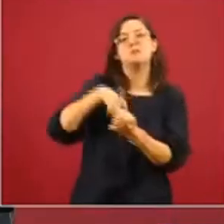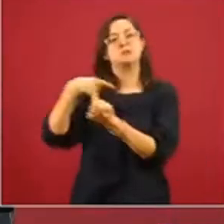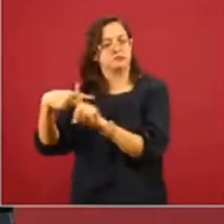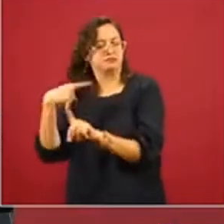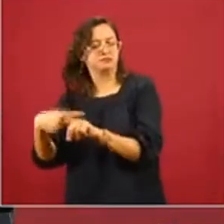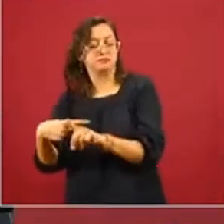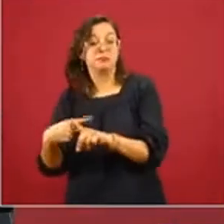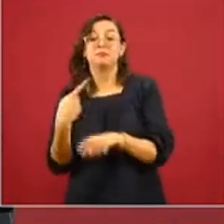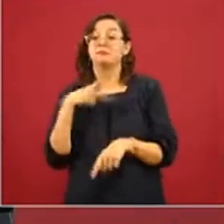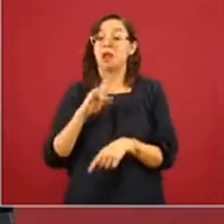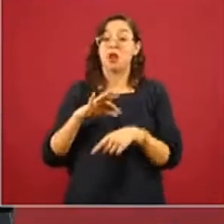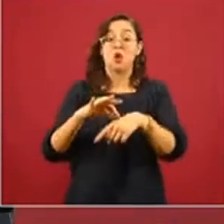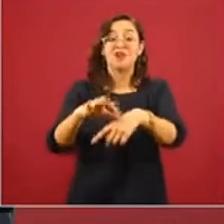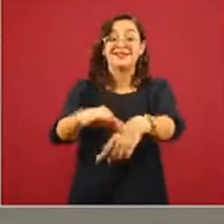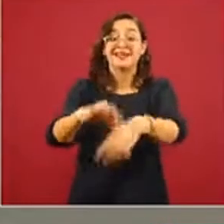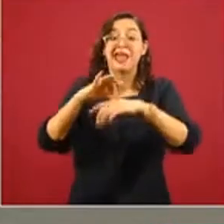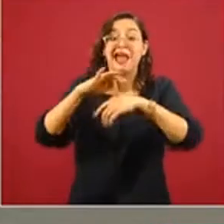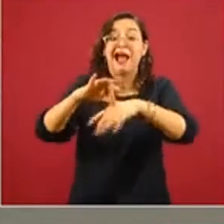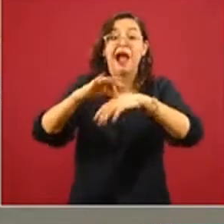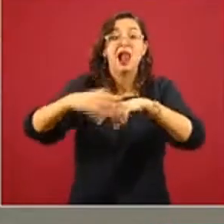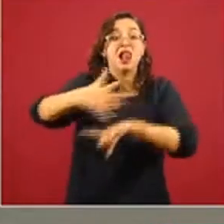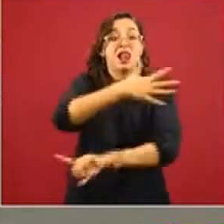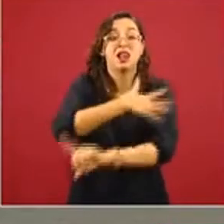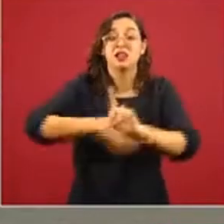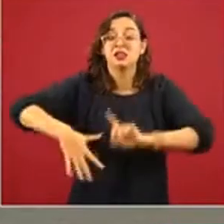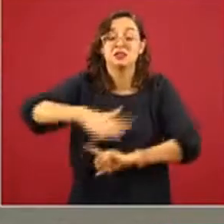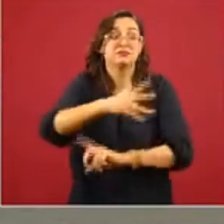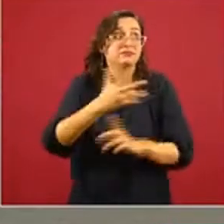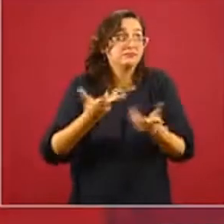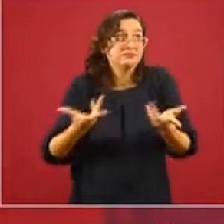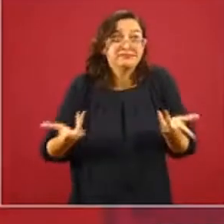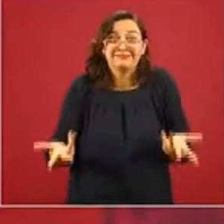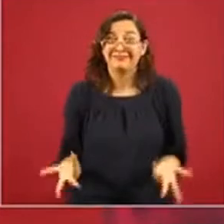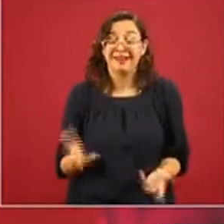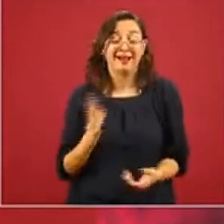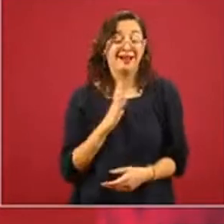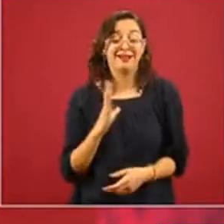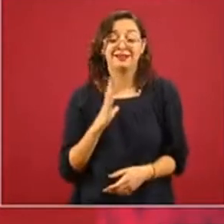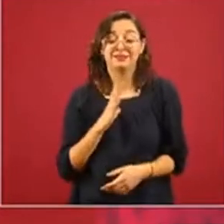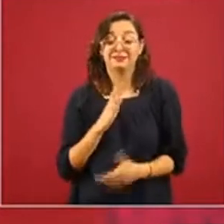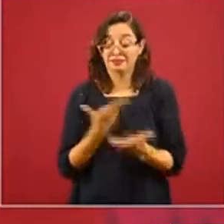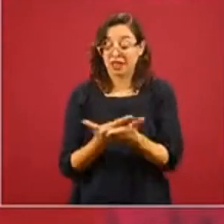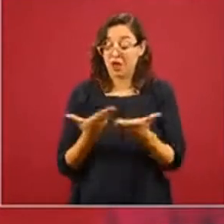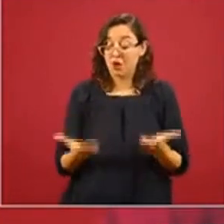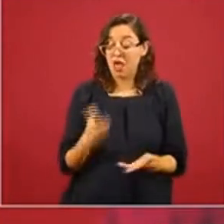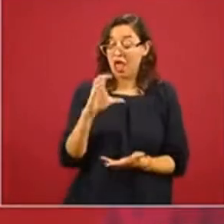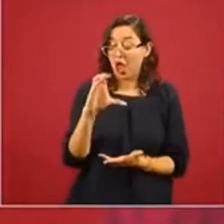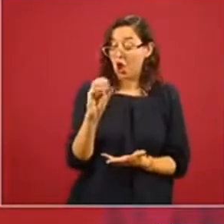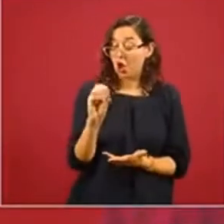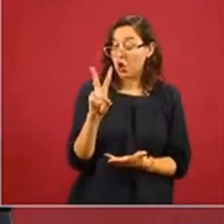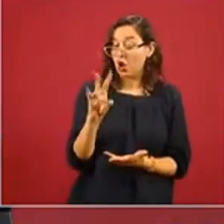que debemos afrontar. Entonces, hoy vemos COVID, lo que es importante es no